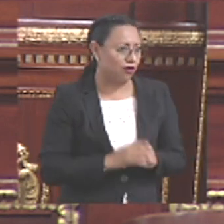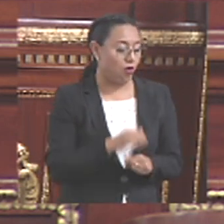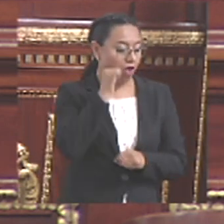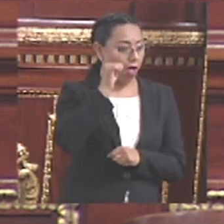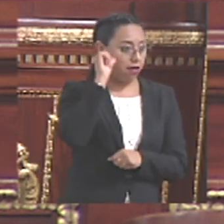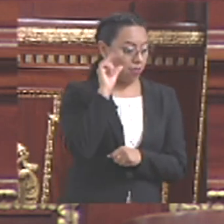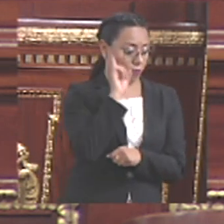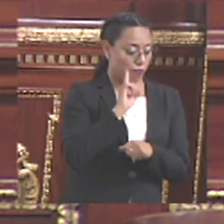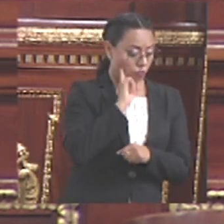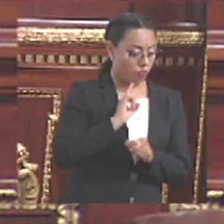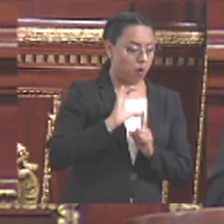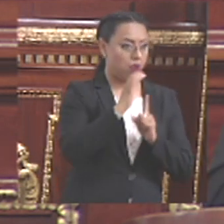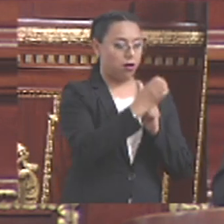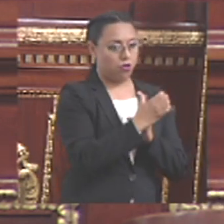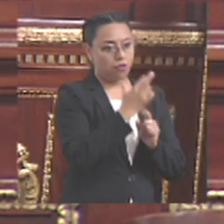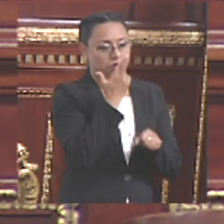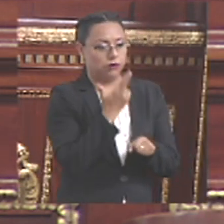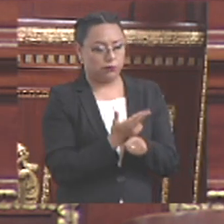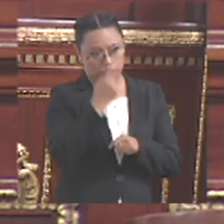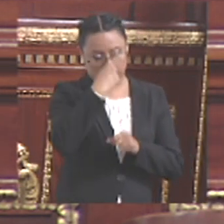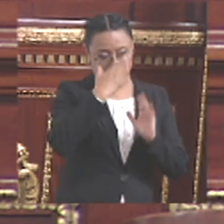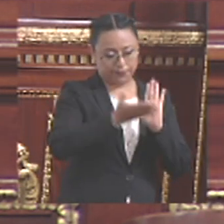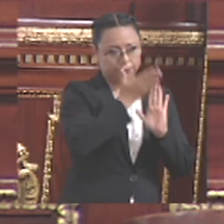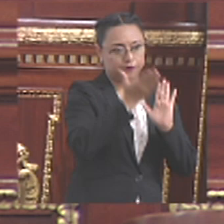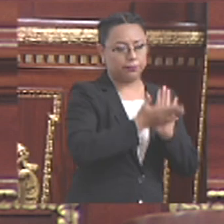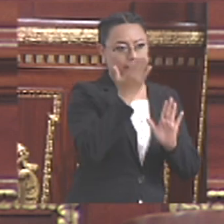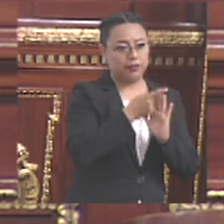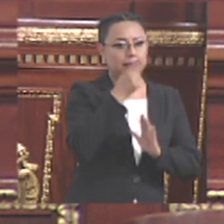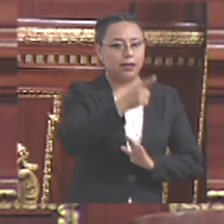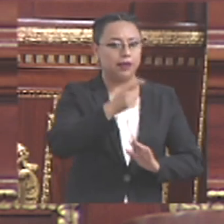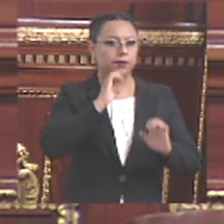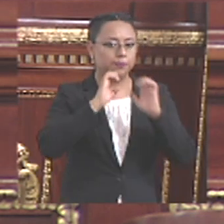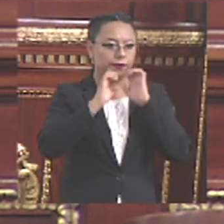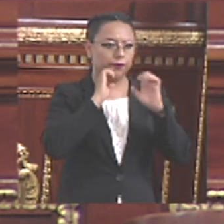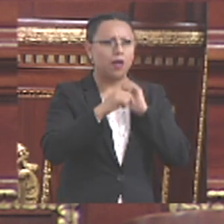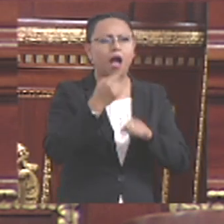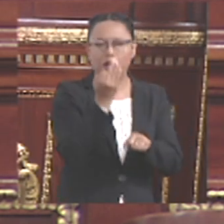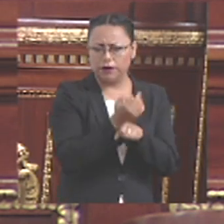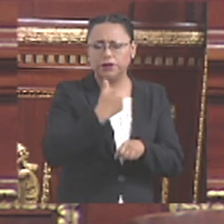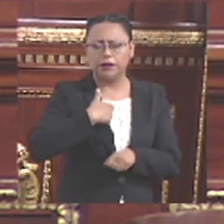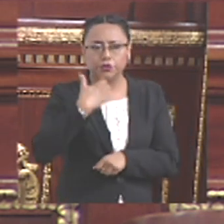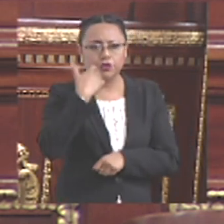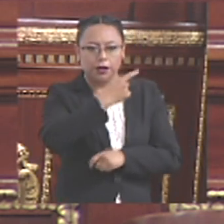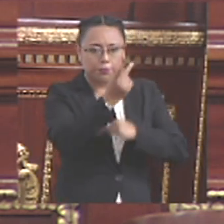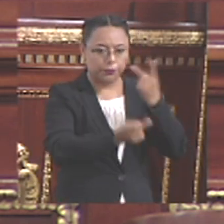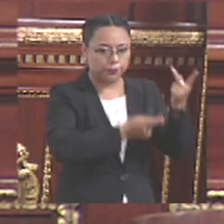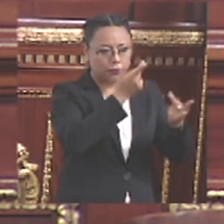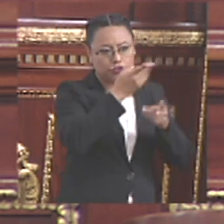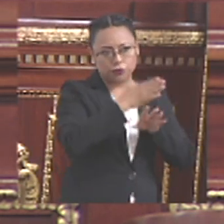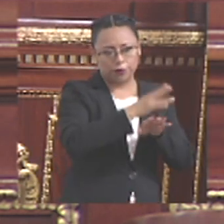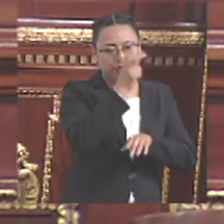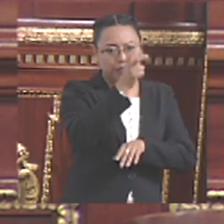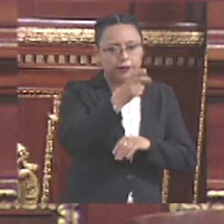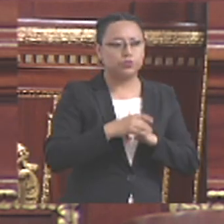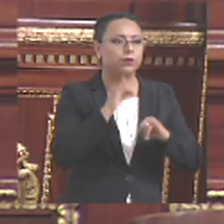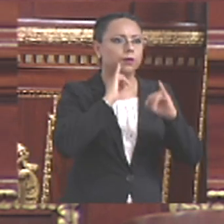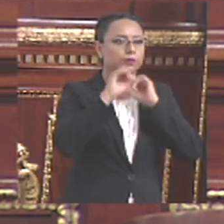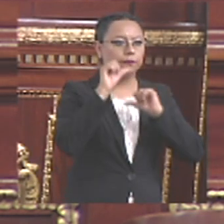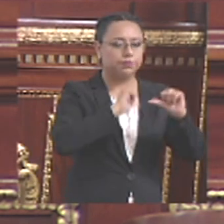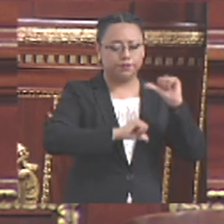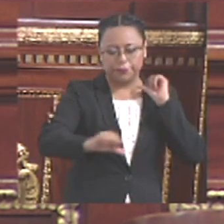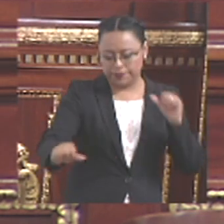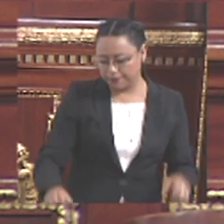se dignó a dar una entrevista y me permito hacerle unos cuestionamientos al respecto.